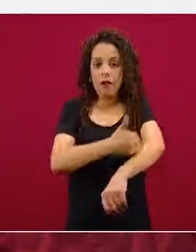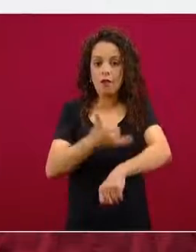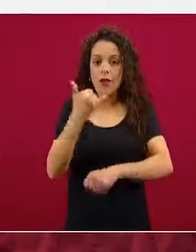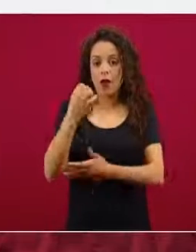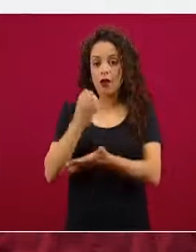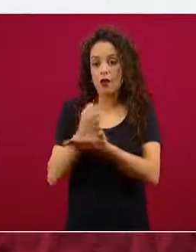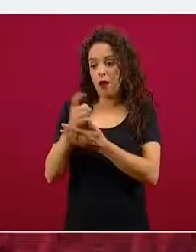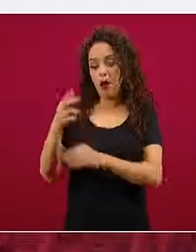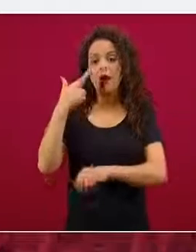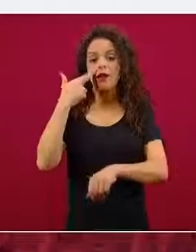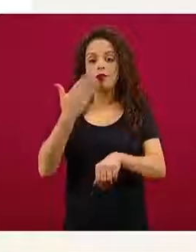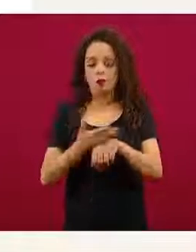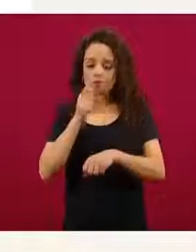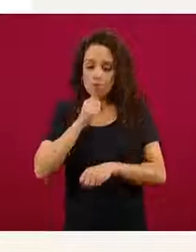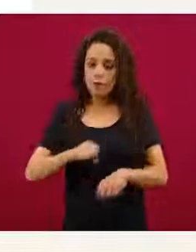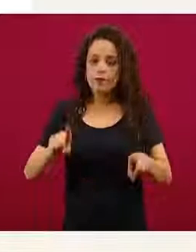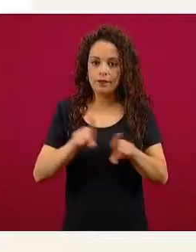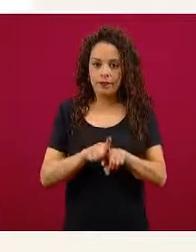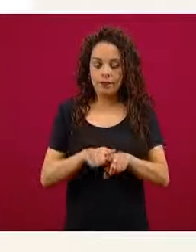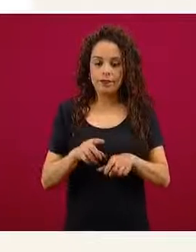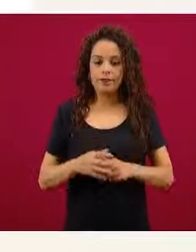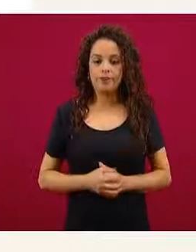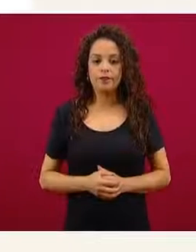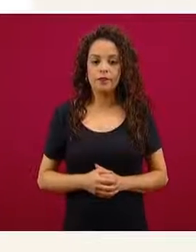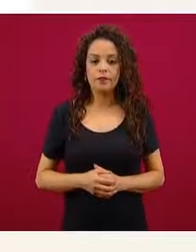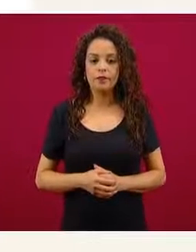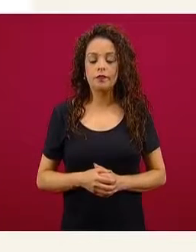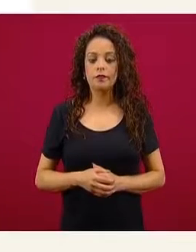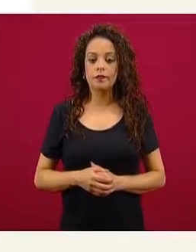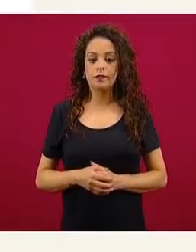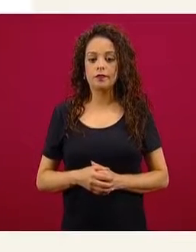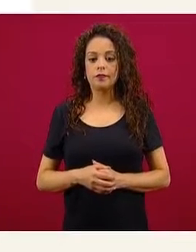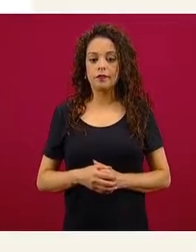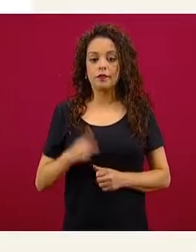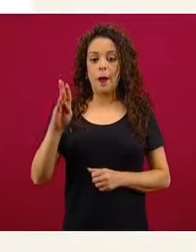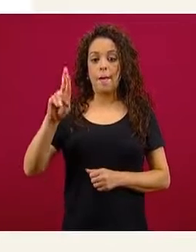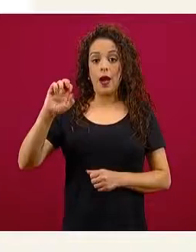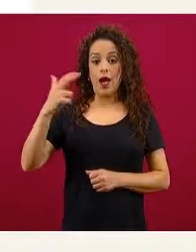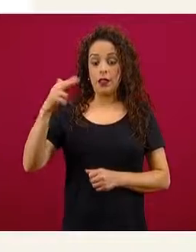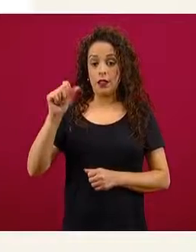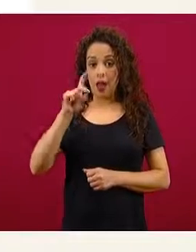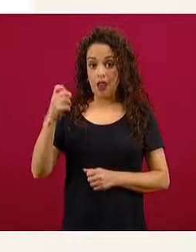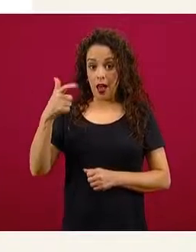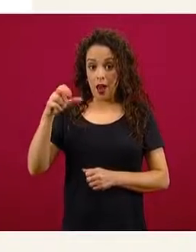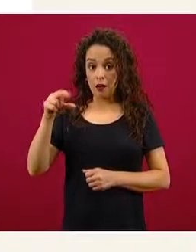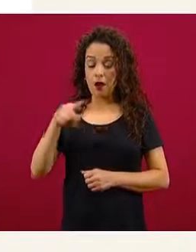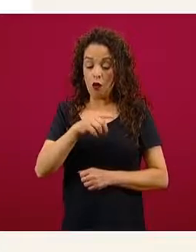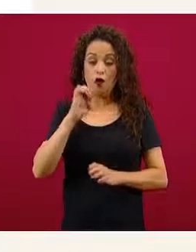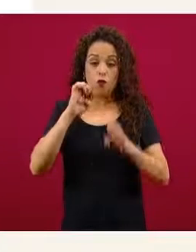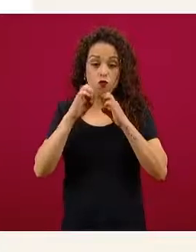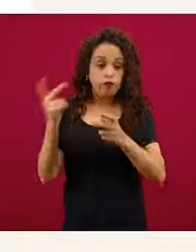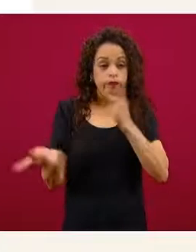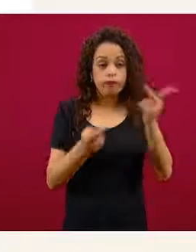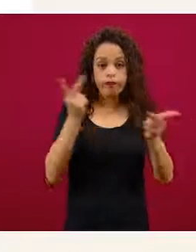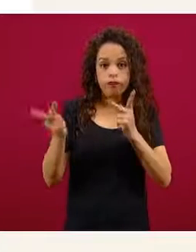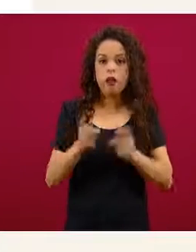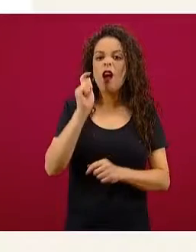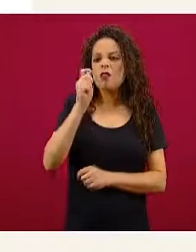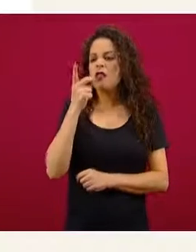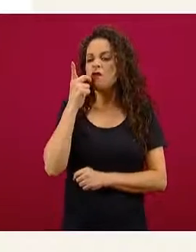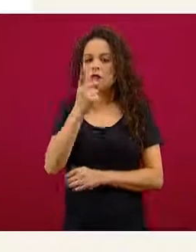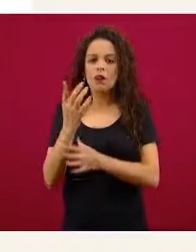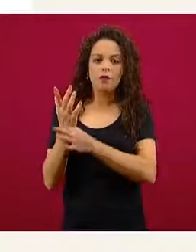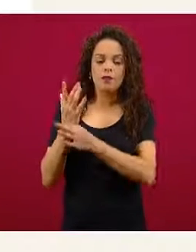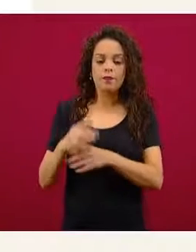Tenemos que la brecha de género reveló, de acuerdo al panorama de inclusión financiera, son datos duros de esta encuesta y de este panorama que publica